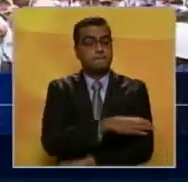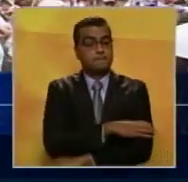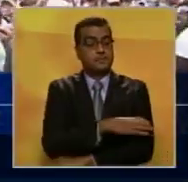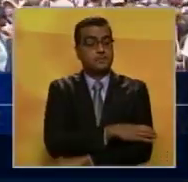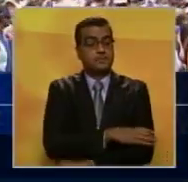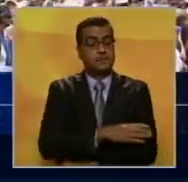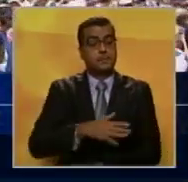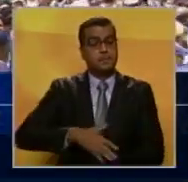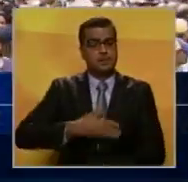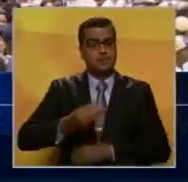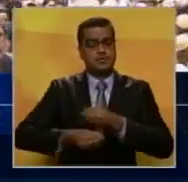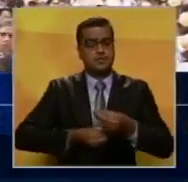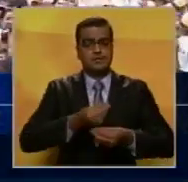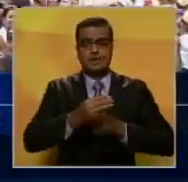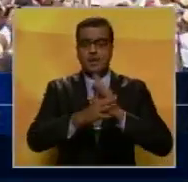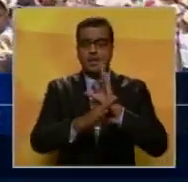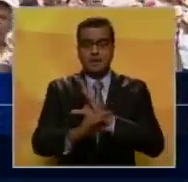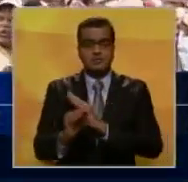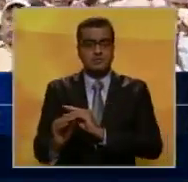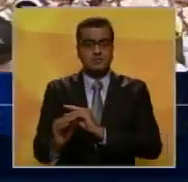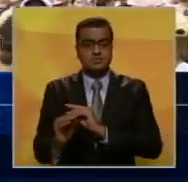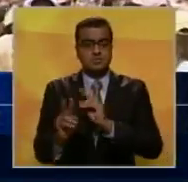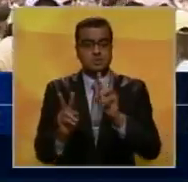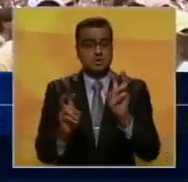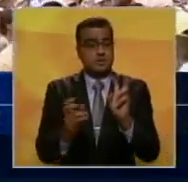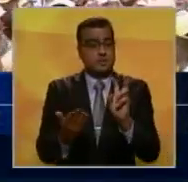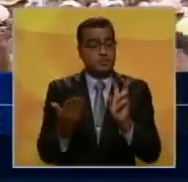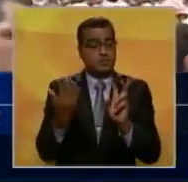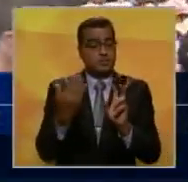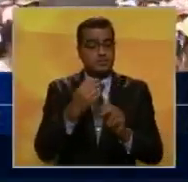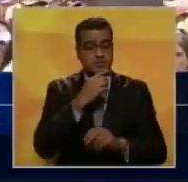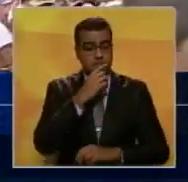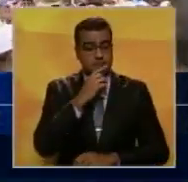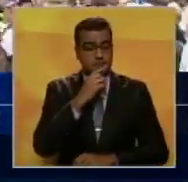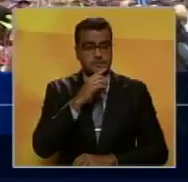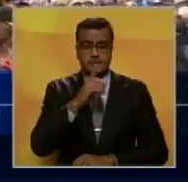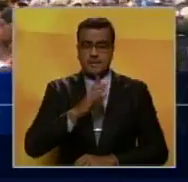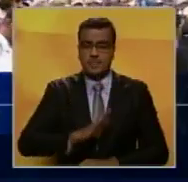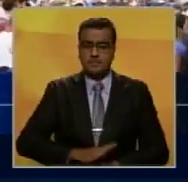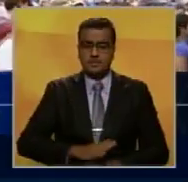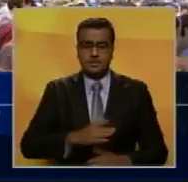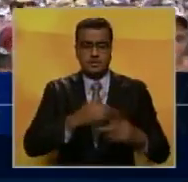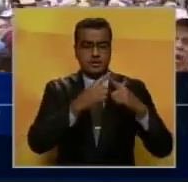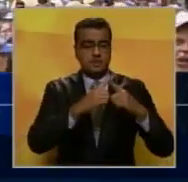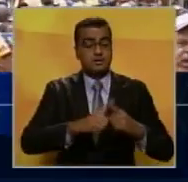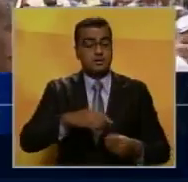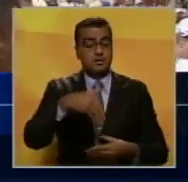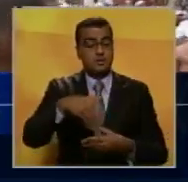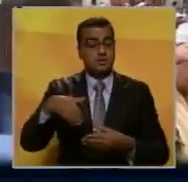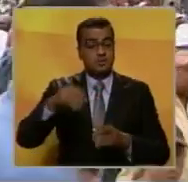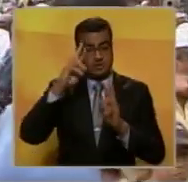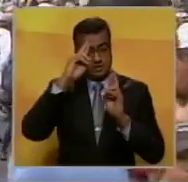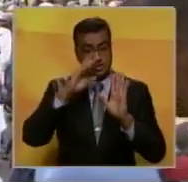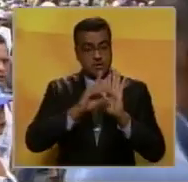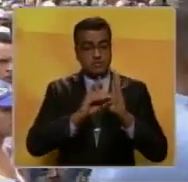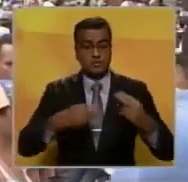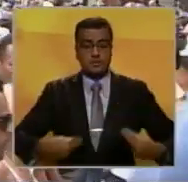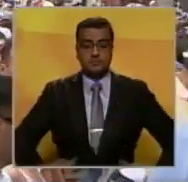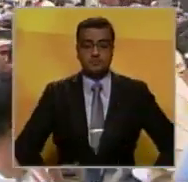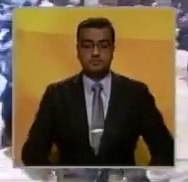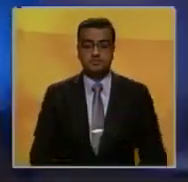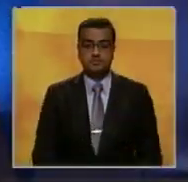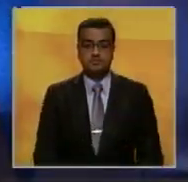oposición a reactivar un diálogo sobre los temas más críticos, establecer un calendario electoral y respetar los derechos